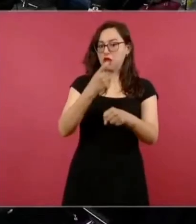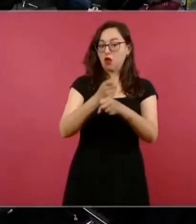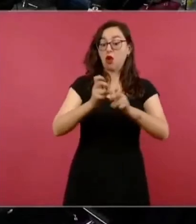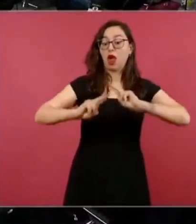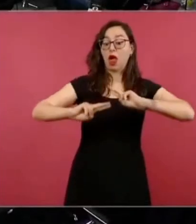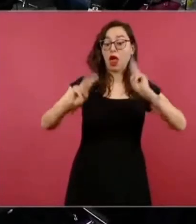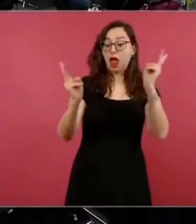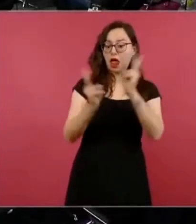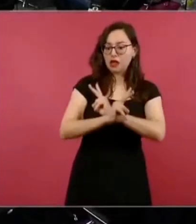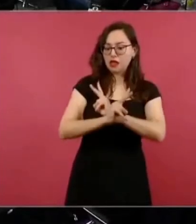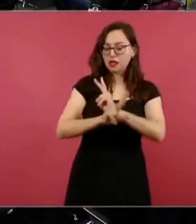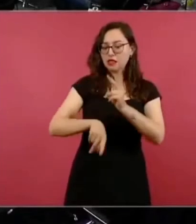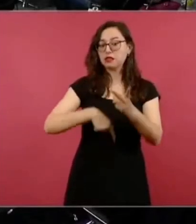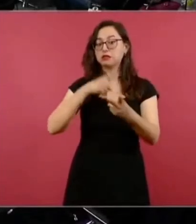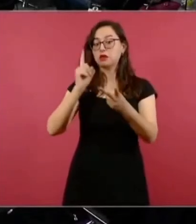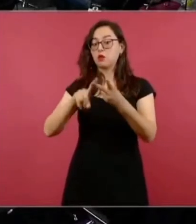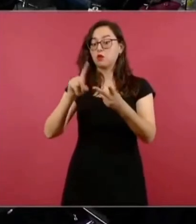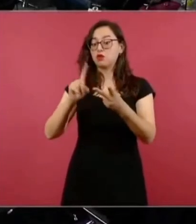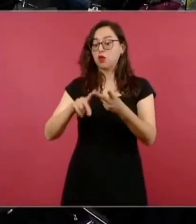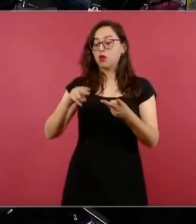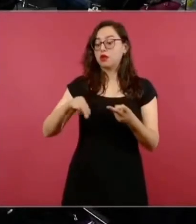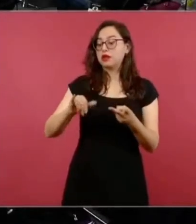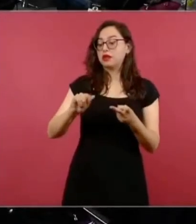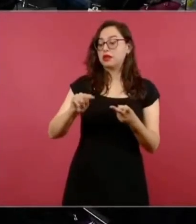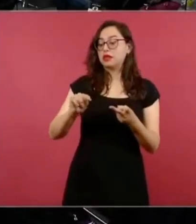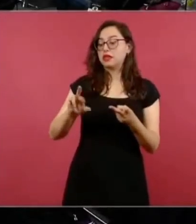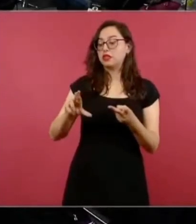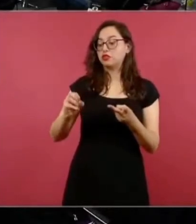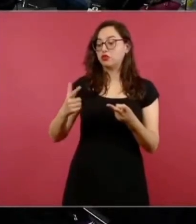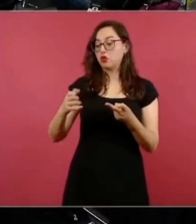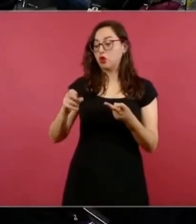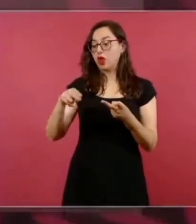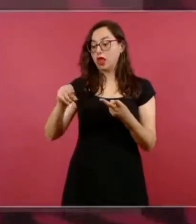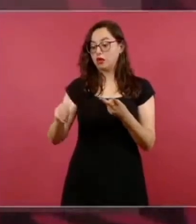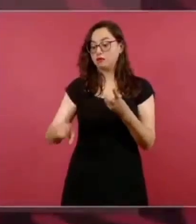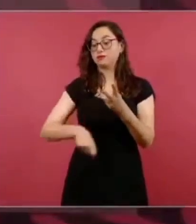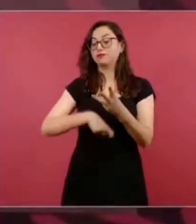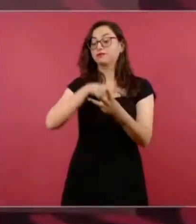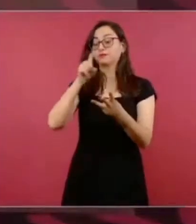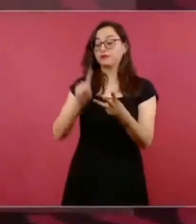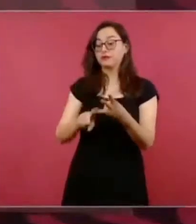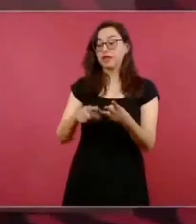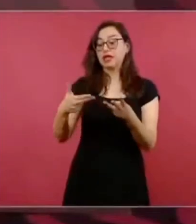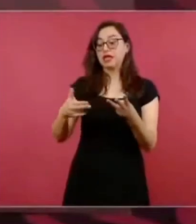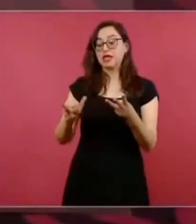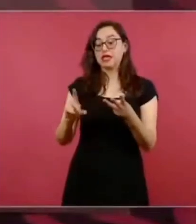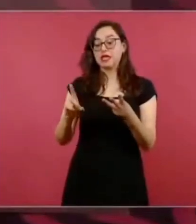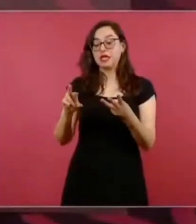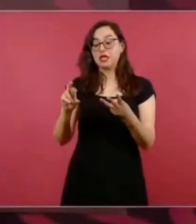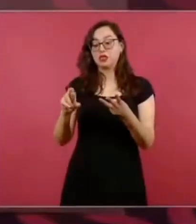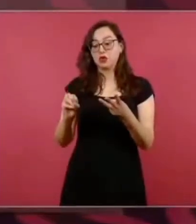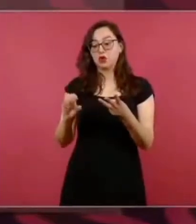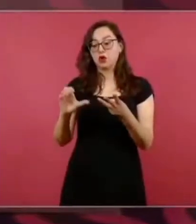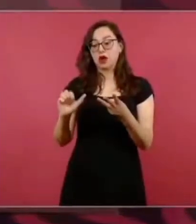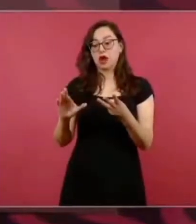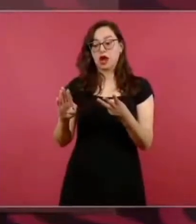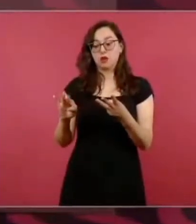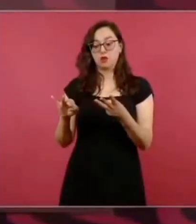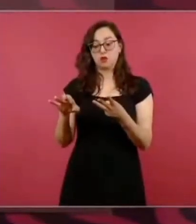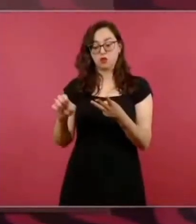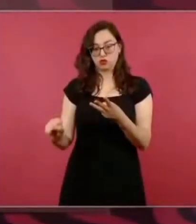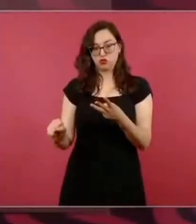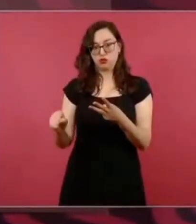ya con hidrocarburos, antes de poder integrarlas a las demás plantas. Todas y cada una de las plantas se tienen que ir probando de esta